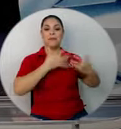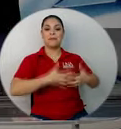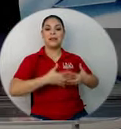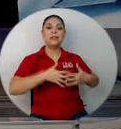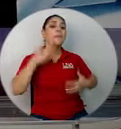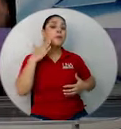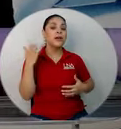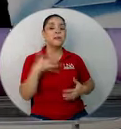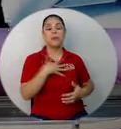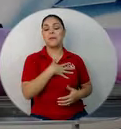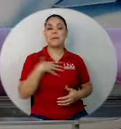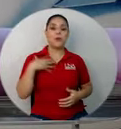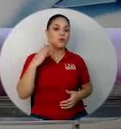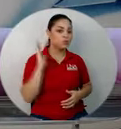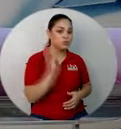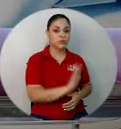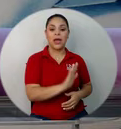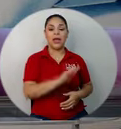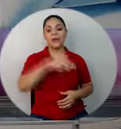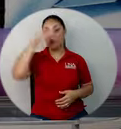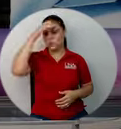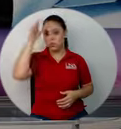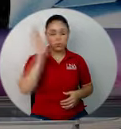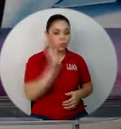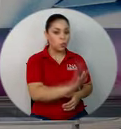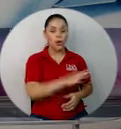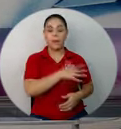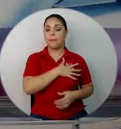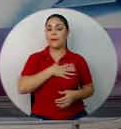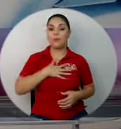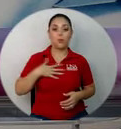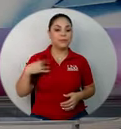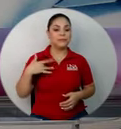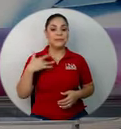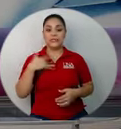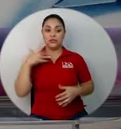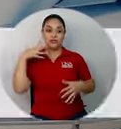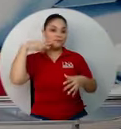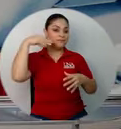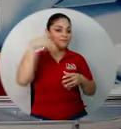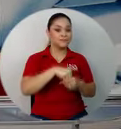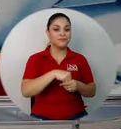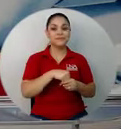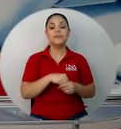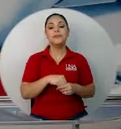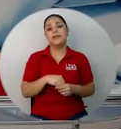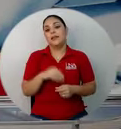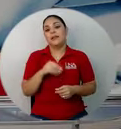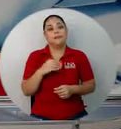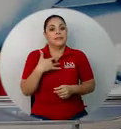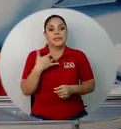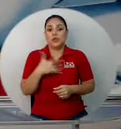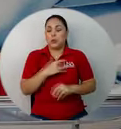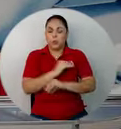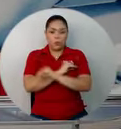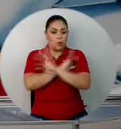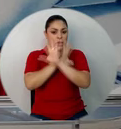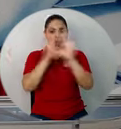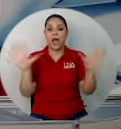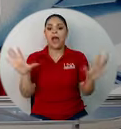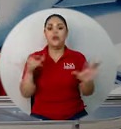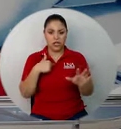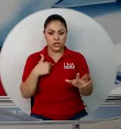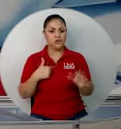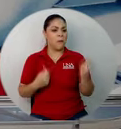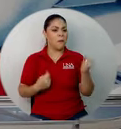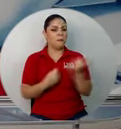gusta mi compañía, me gusta su cultura, soy parte de su cultura y además estoy muy clara de